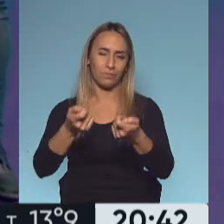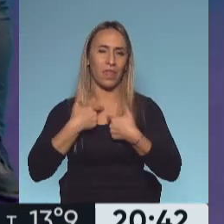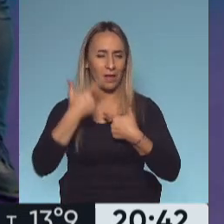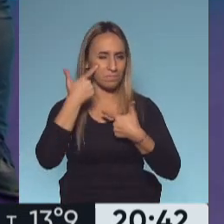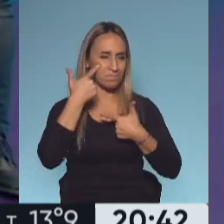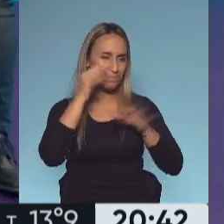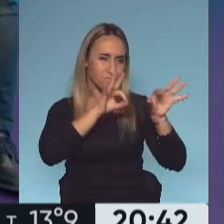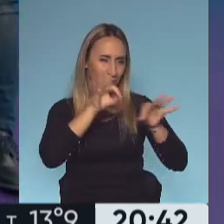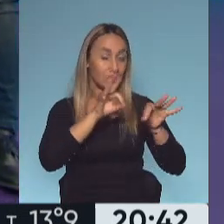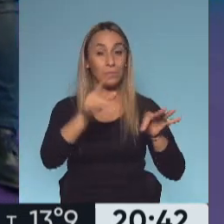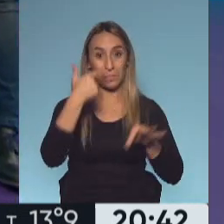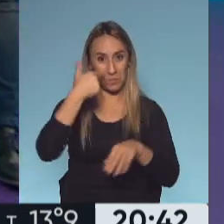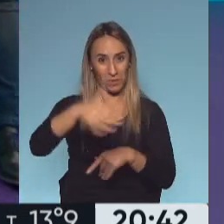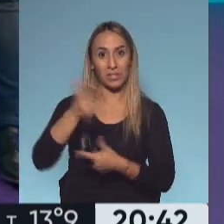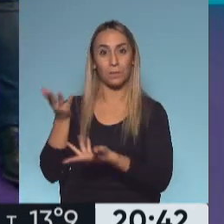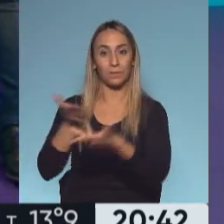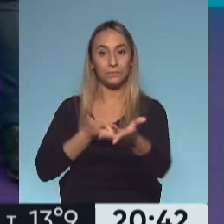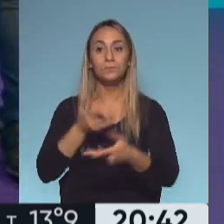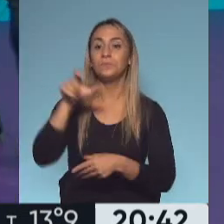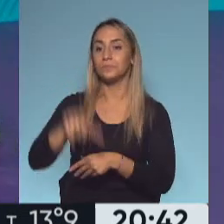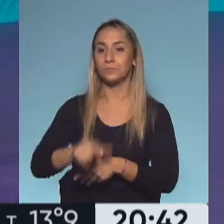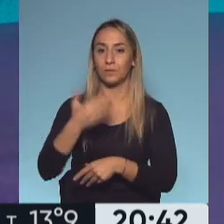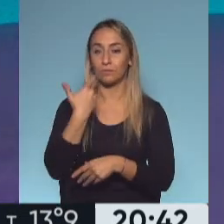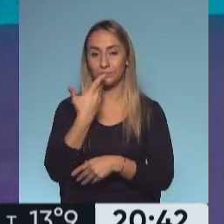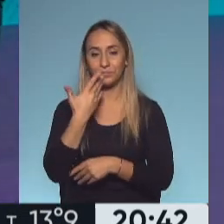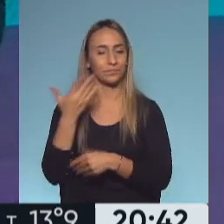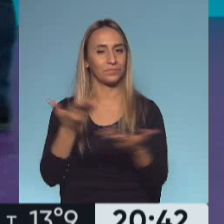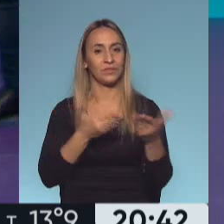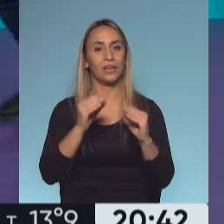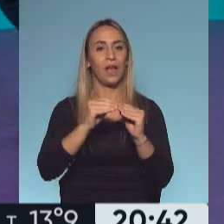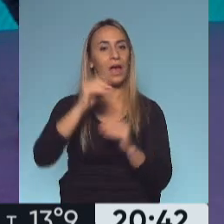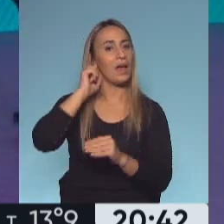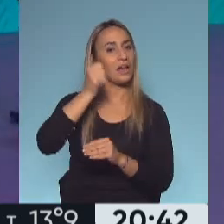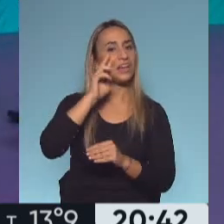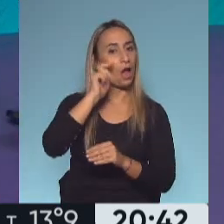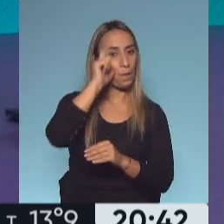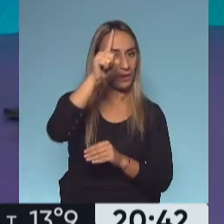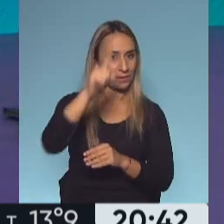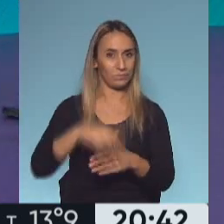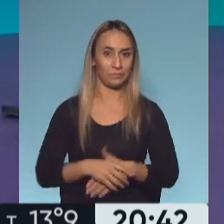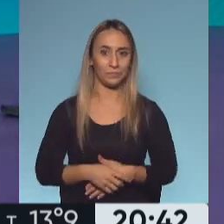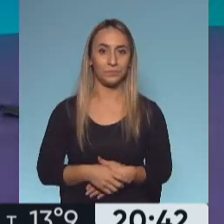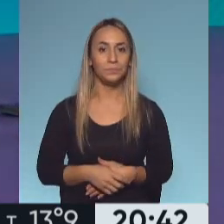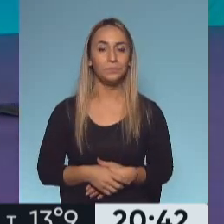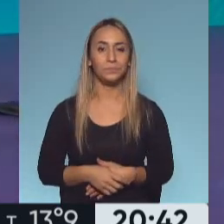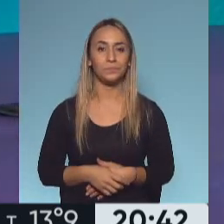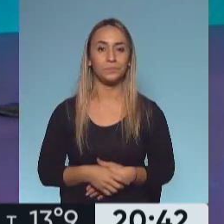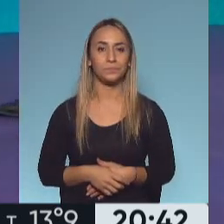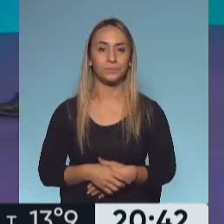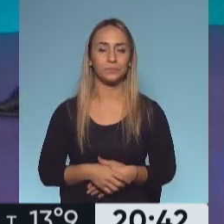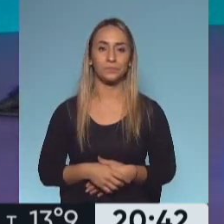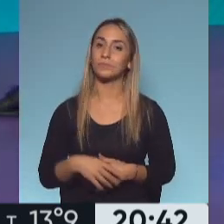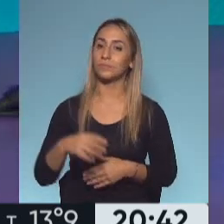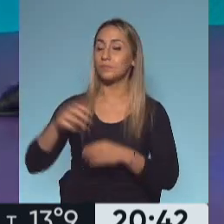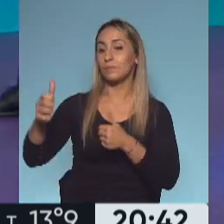interesante testimonio que compartiremos ahora mismo. Lo presenta Gabriel Camarra, allí en el móvil. Gabriel. Ariel, estamos con